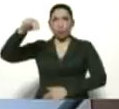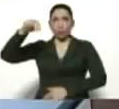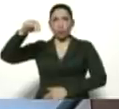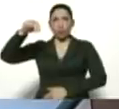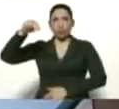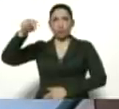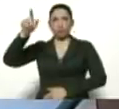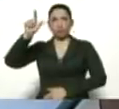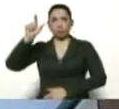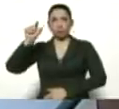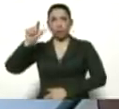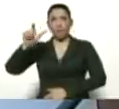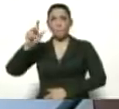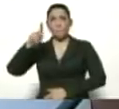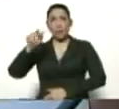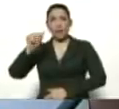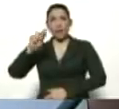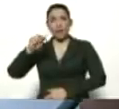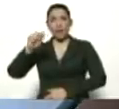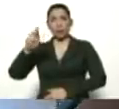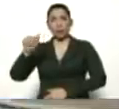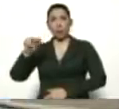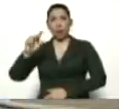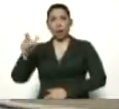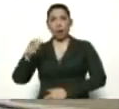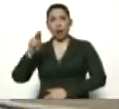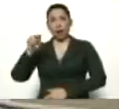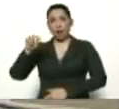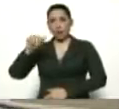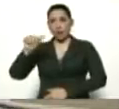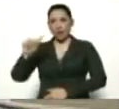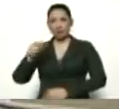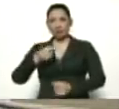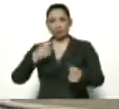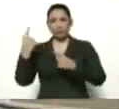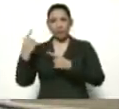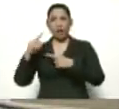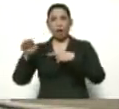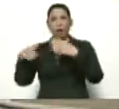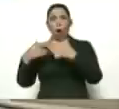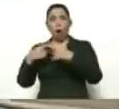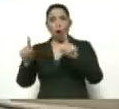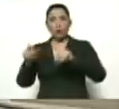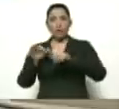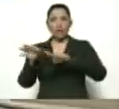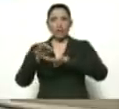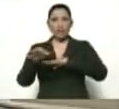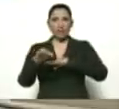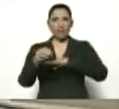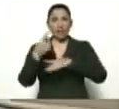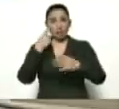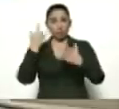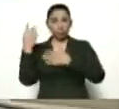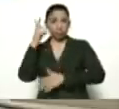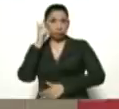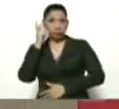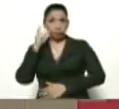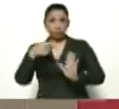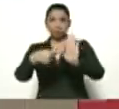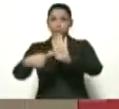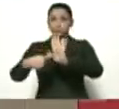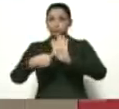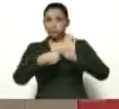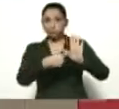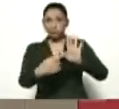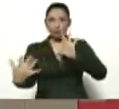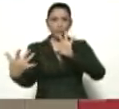paraguaná y que allí serían extraídos hacia aruba con este audio queda plenamente demostrada la